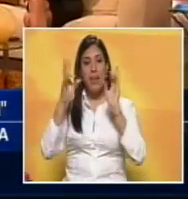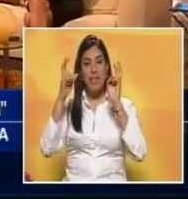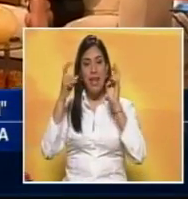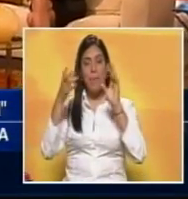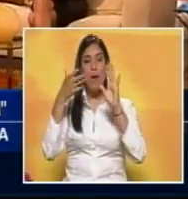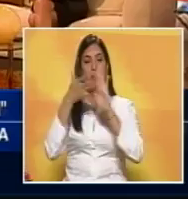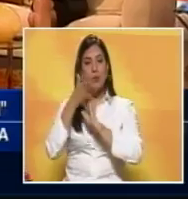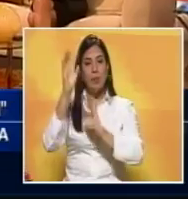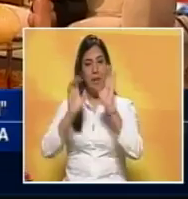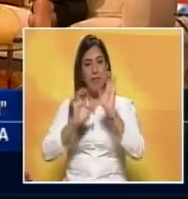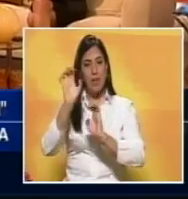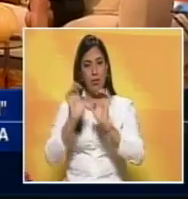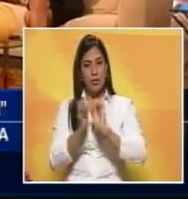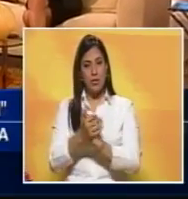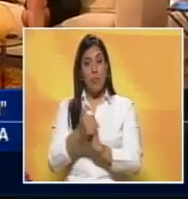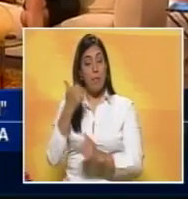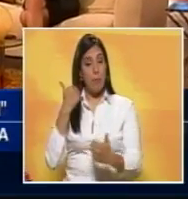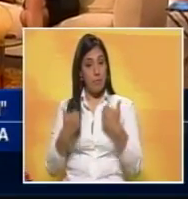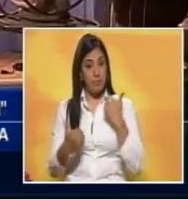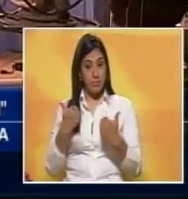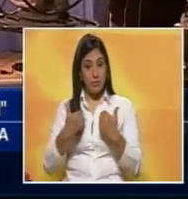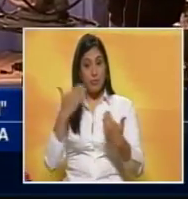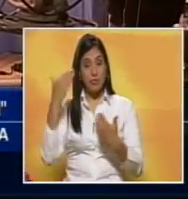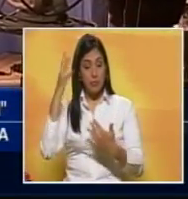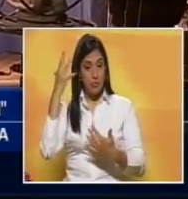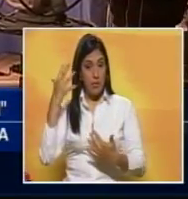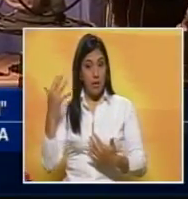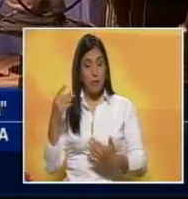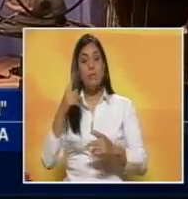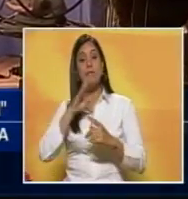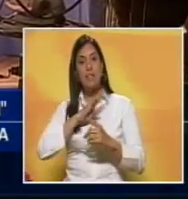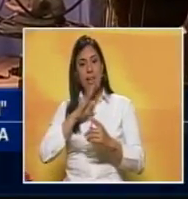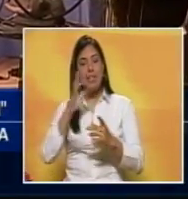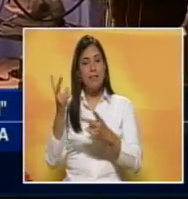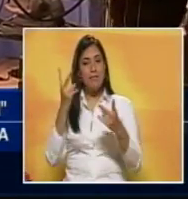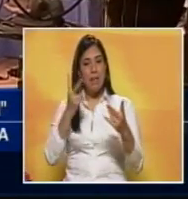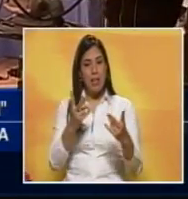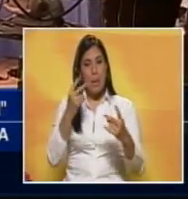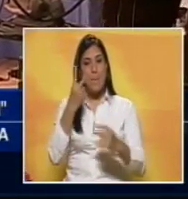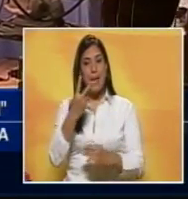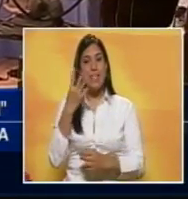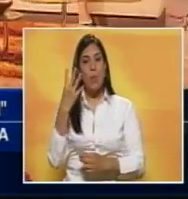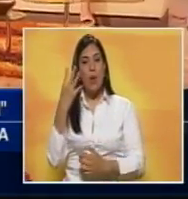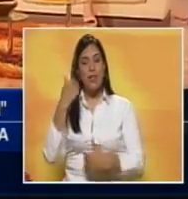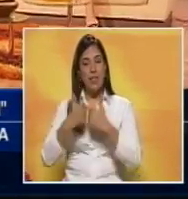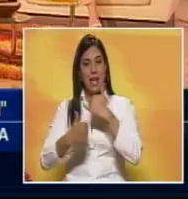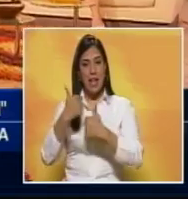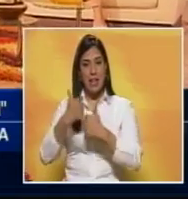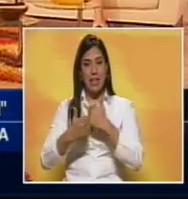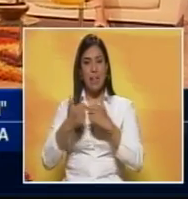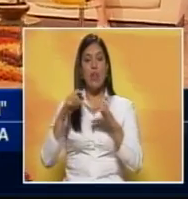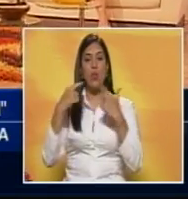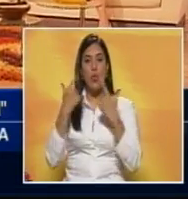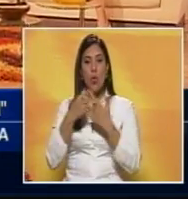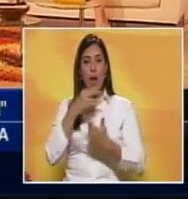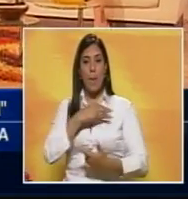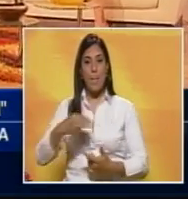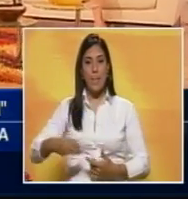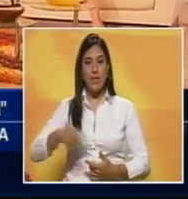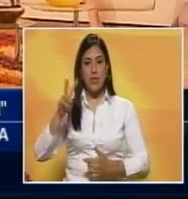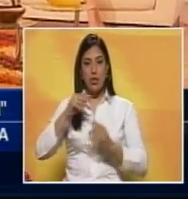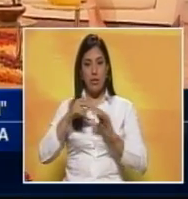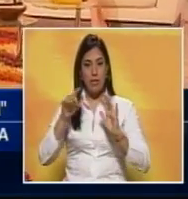sean objeto de análisis. Este miércoles, María Ángel y Laura tendrán como invitadas a las 24 candidatas del certamen Miss